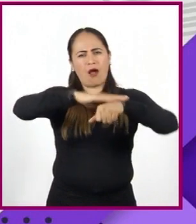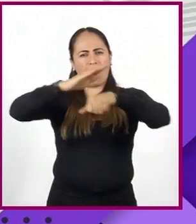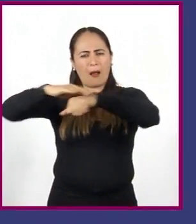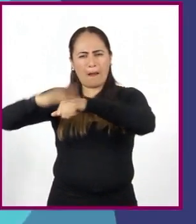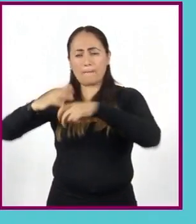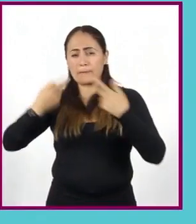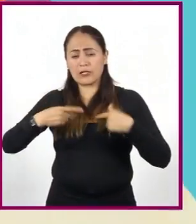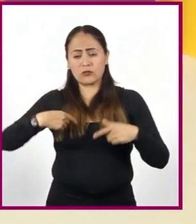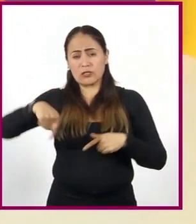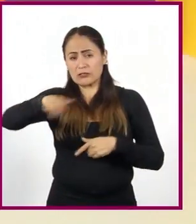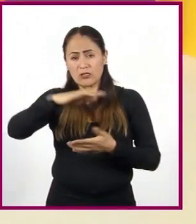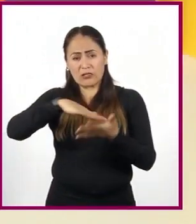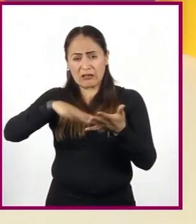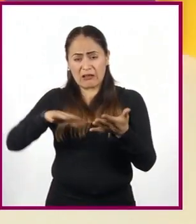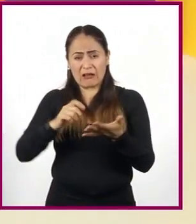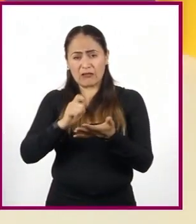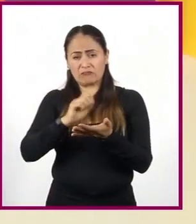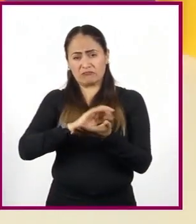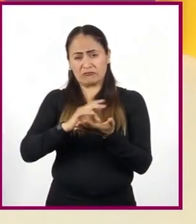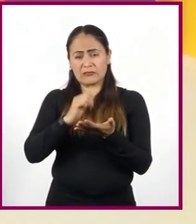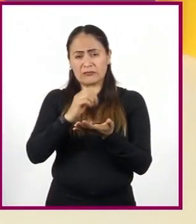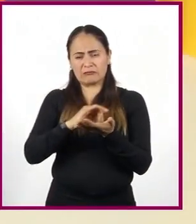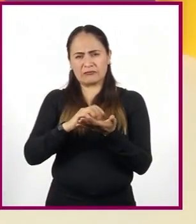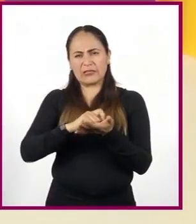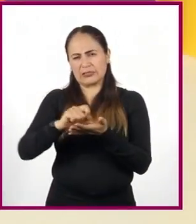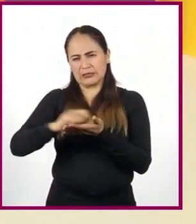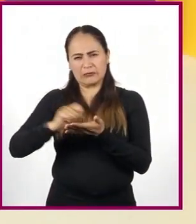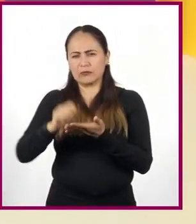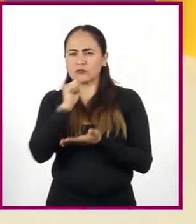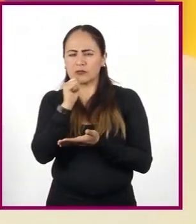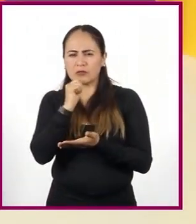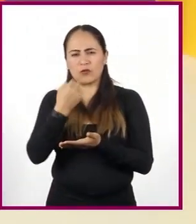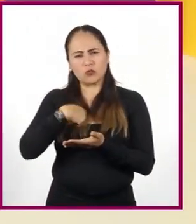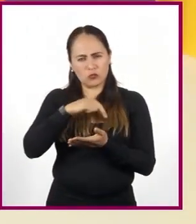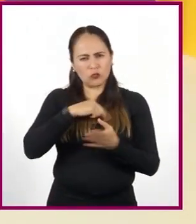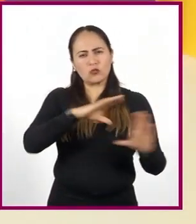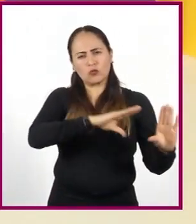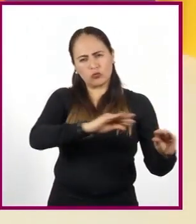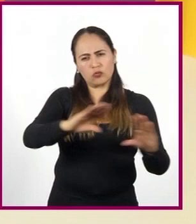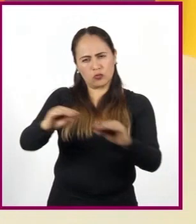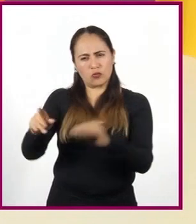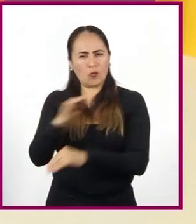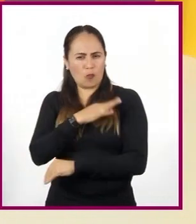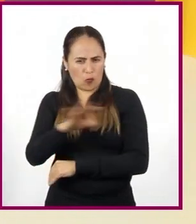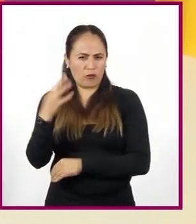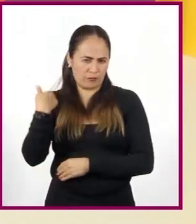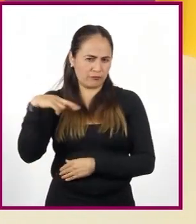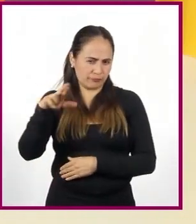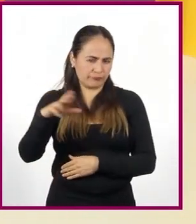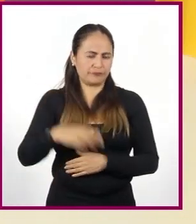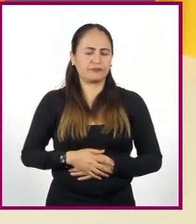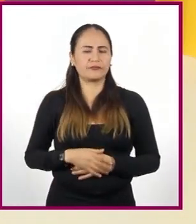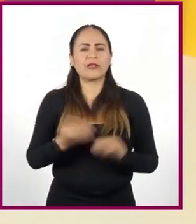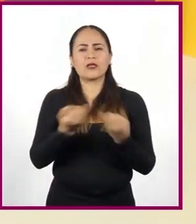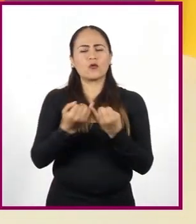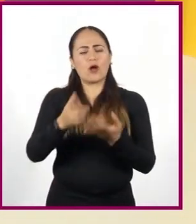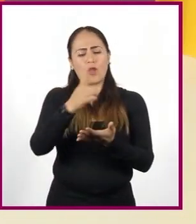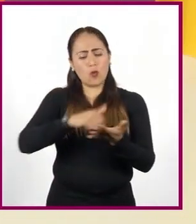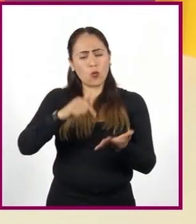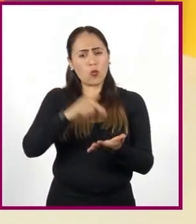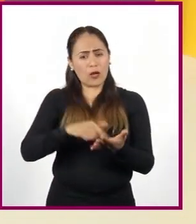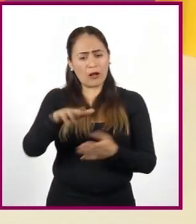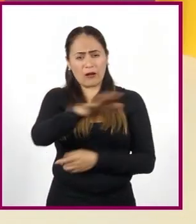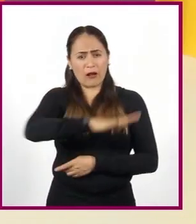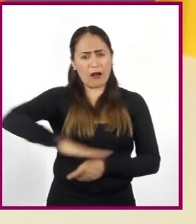alfabetización. Una estrategia que resulta muy funcional para mejorar las condiciones del entorno y de los espacios de convivencia